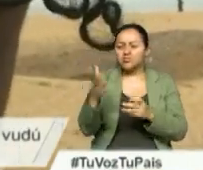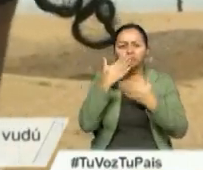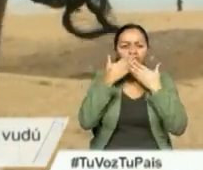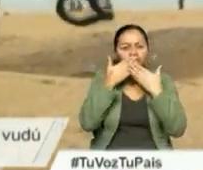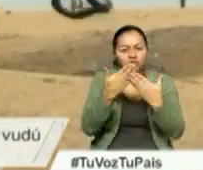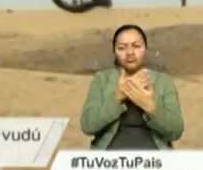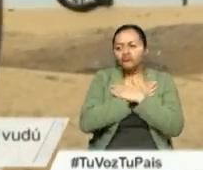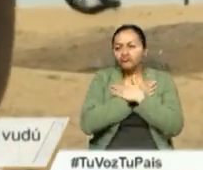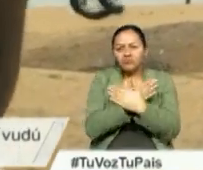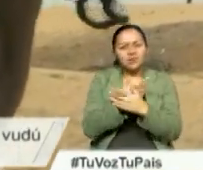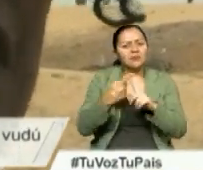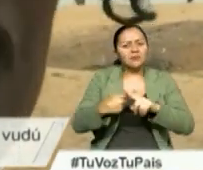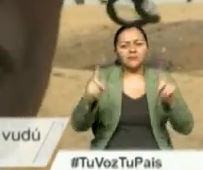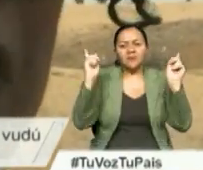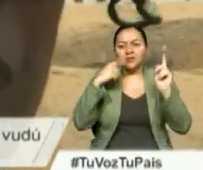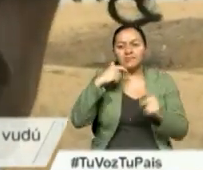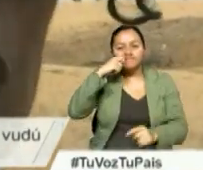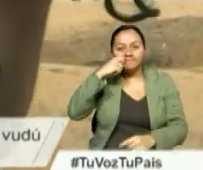muy amable.